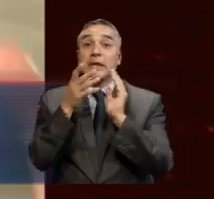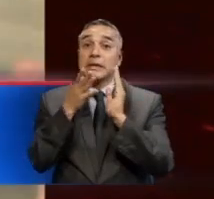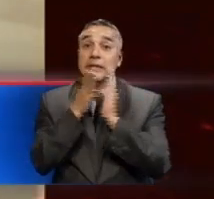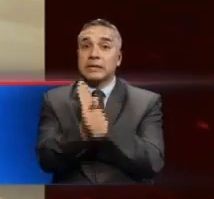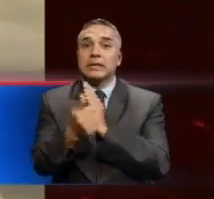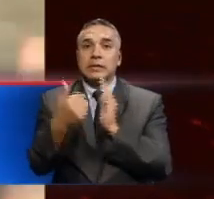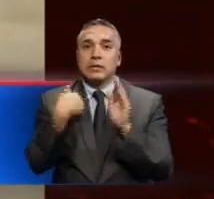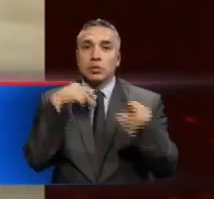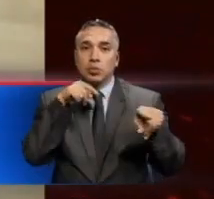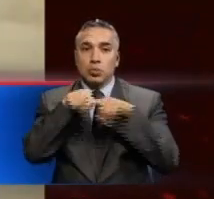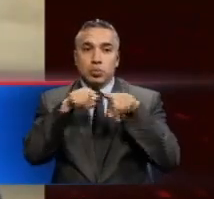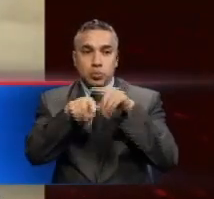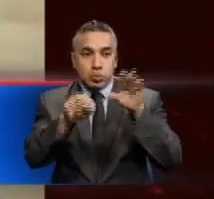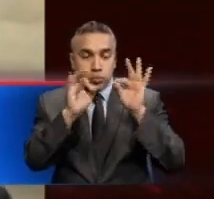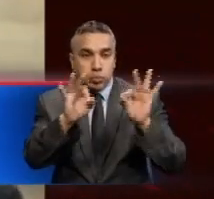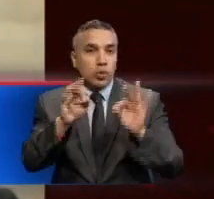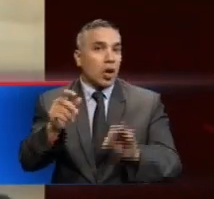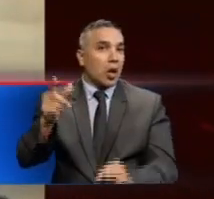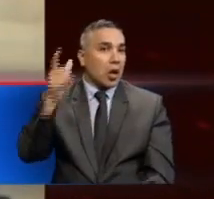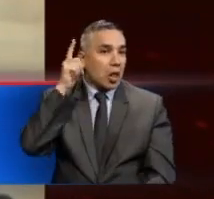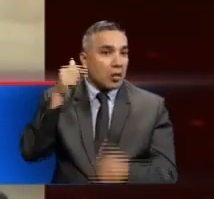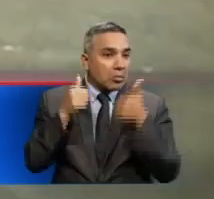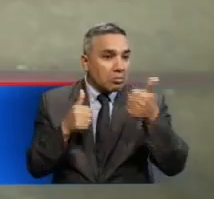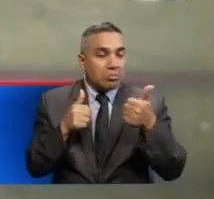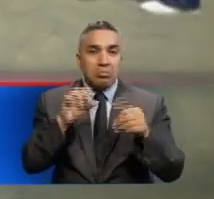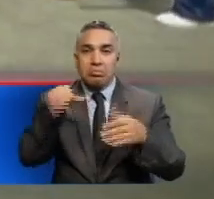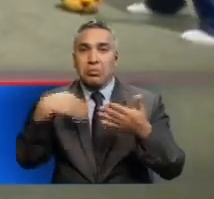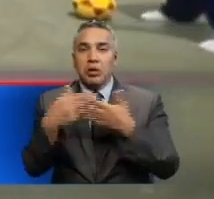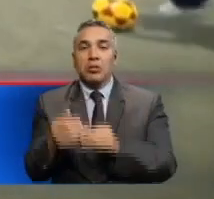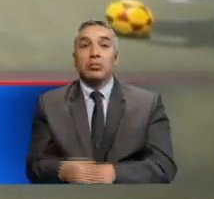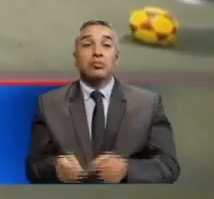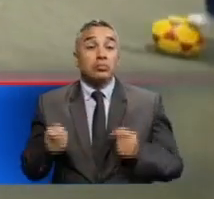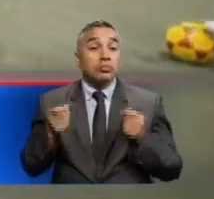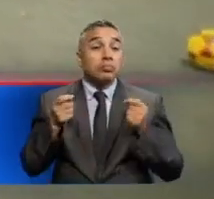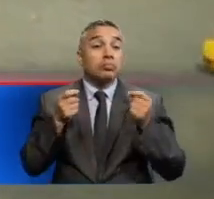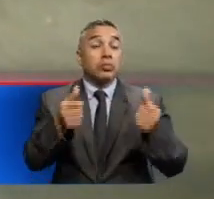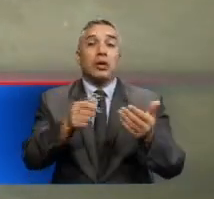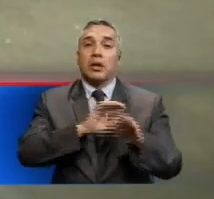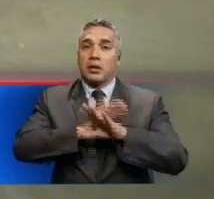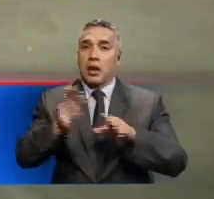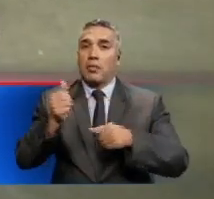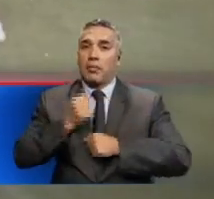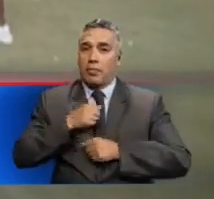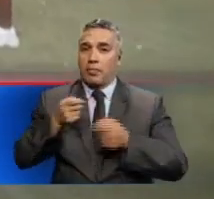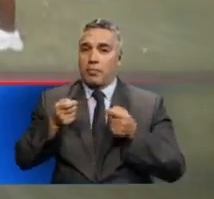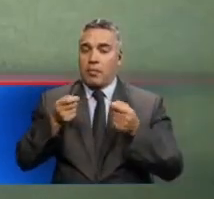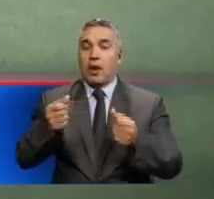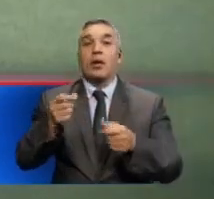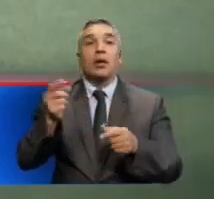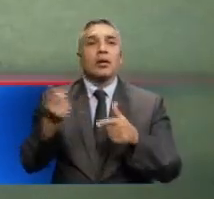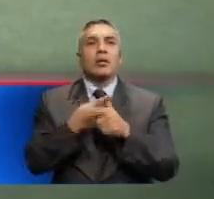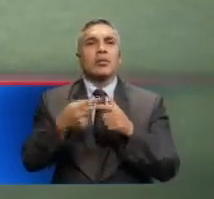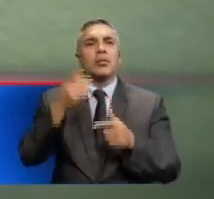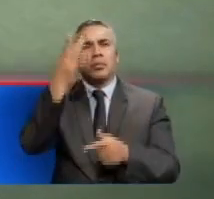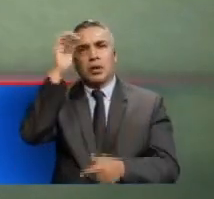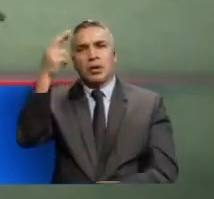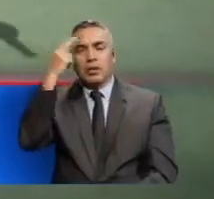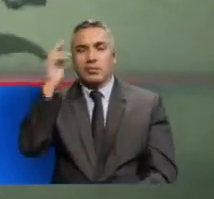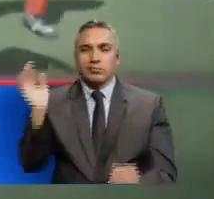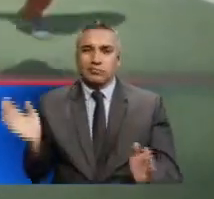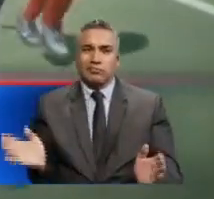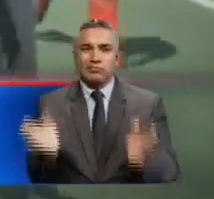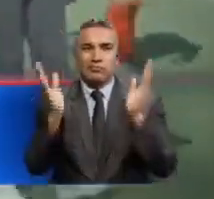y competencias de liderazgo han demostrado también. Todos los gastos son pagados y es una manera de incentivar las actividades